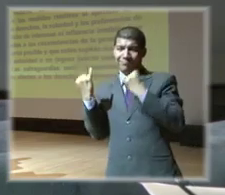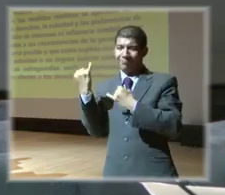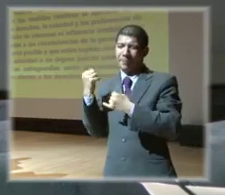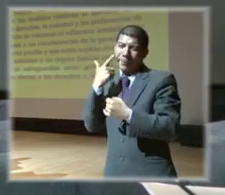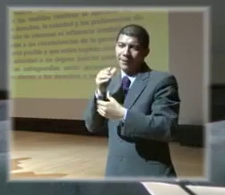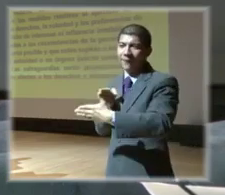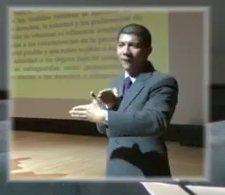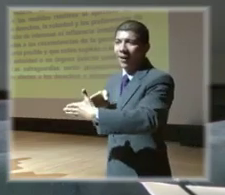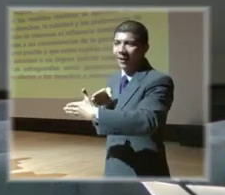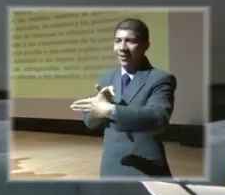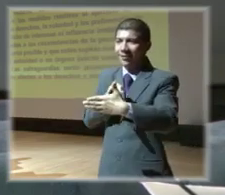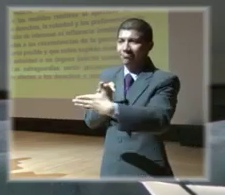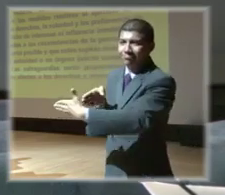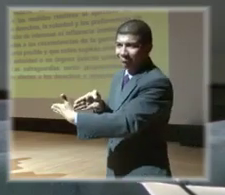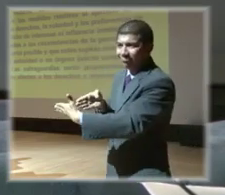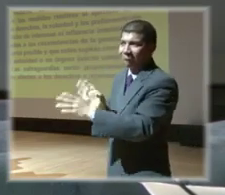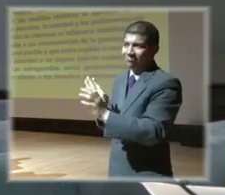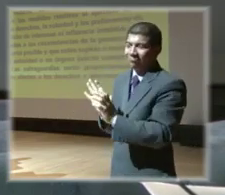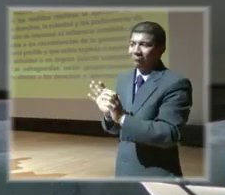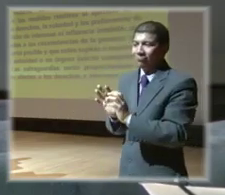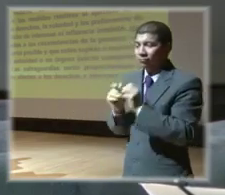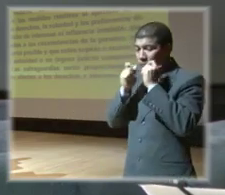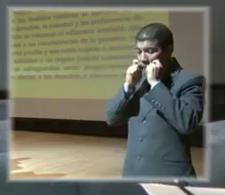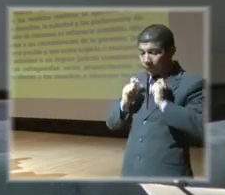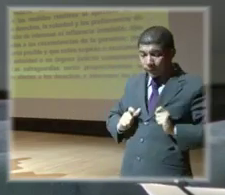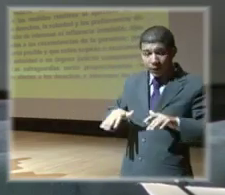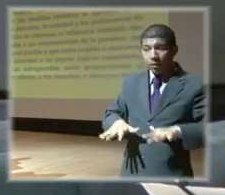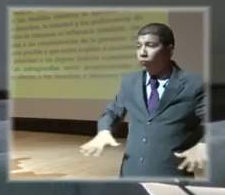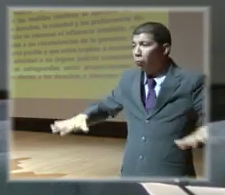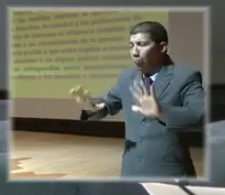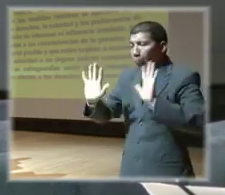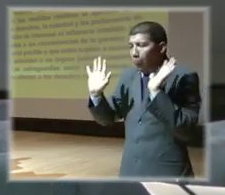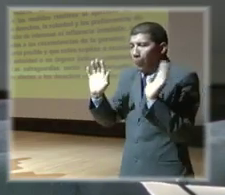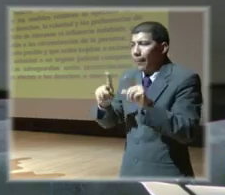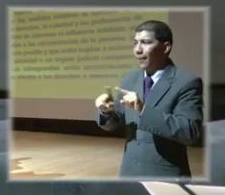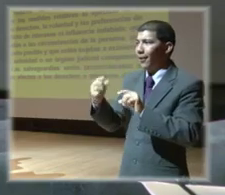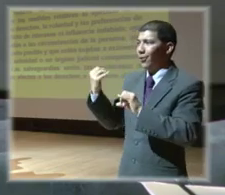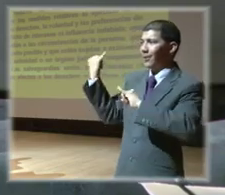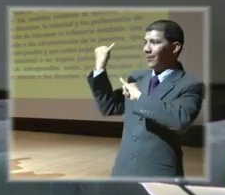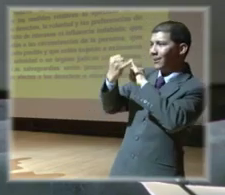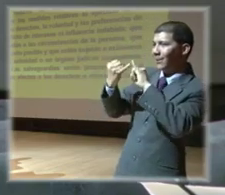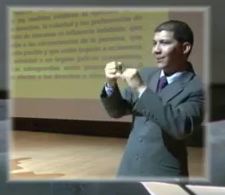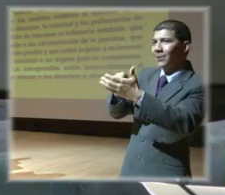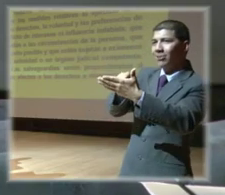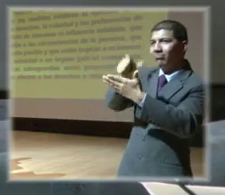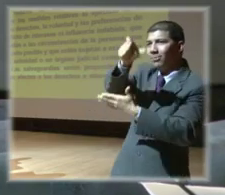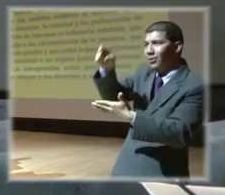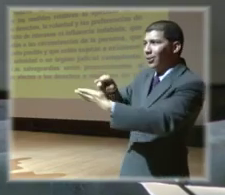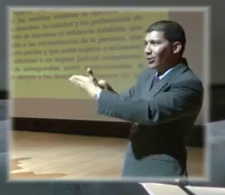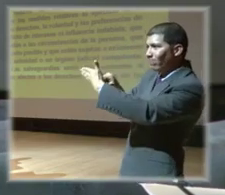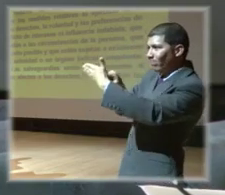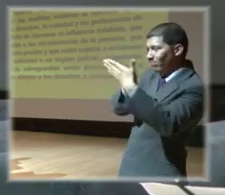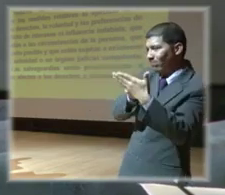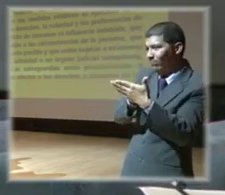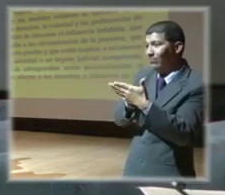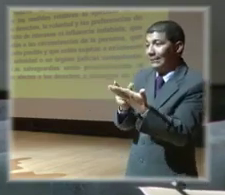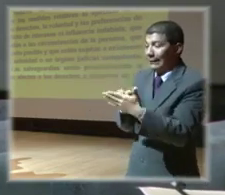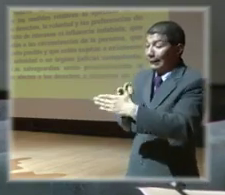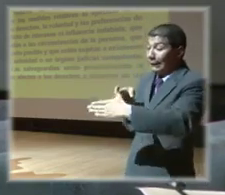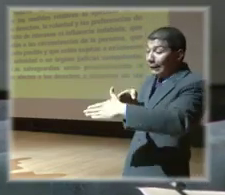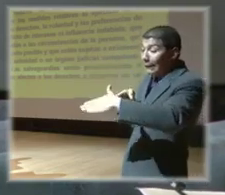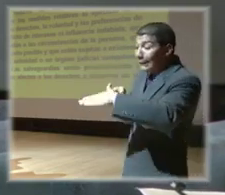sencillo, no se adopta una explicación, digamos, según las circunstancias o las necesidades de la persona. Entonces